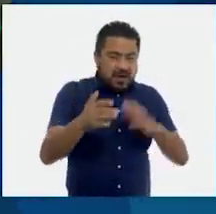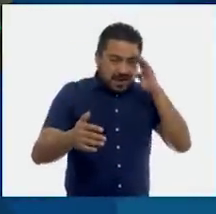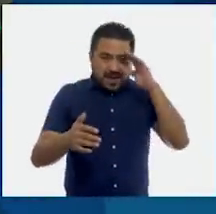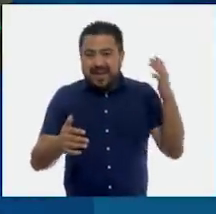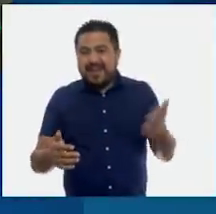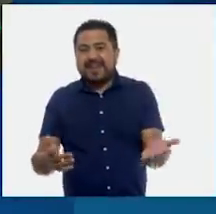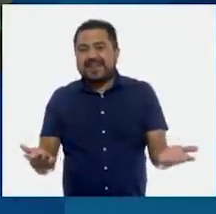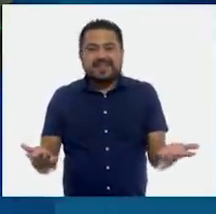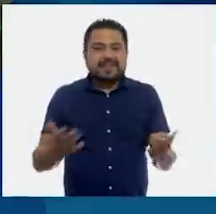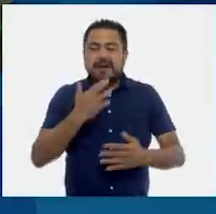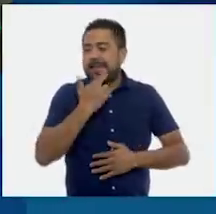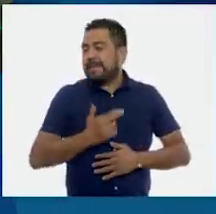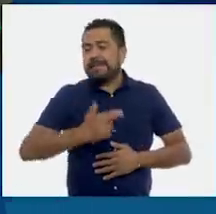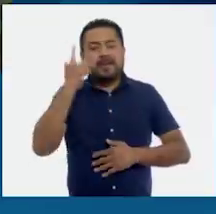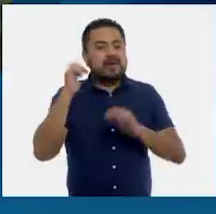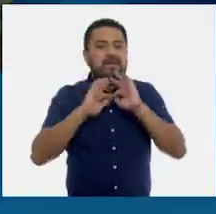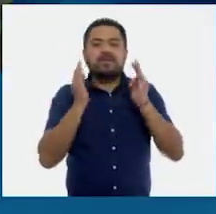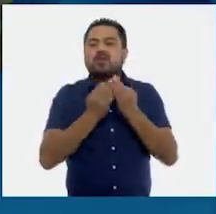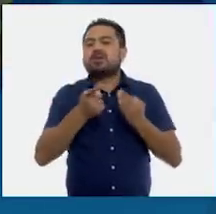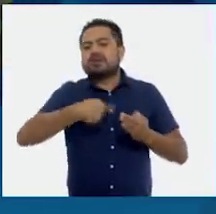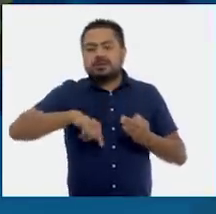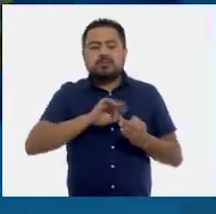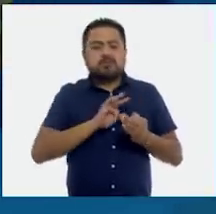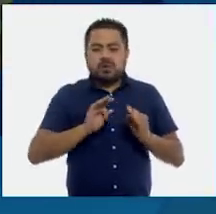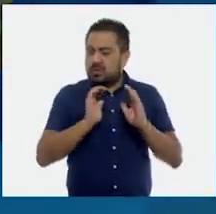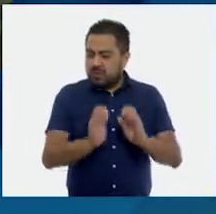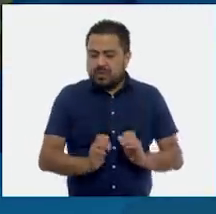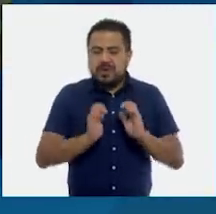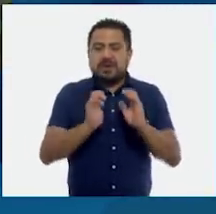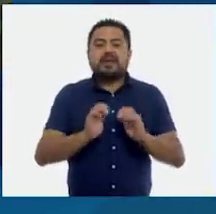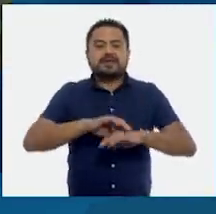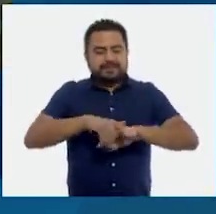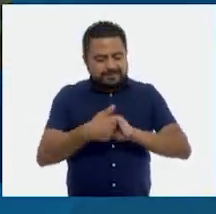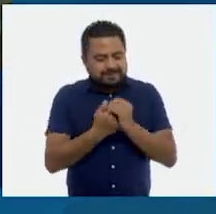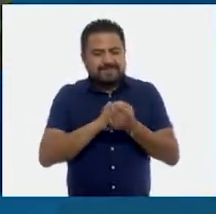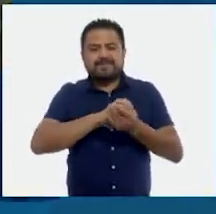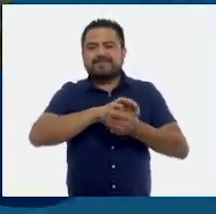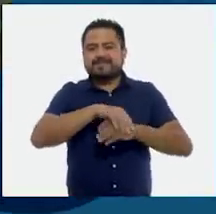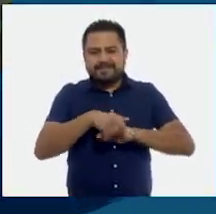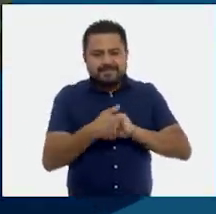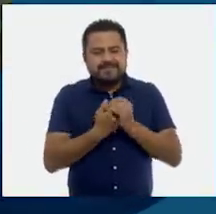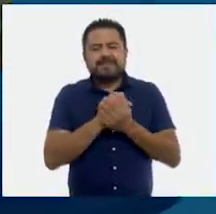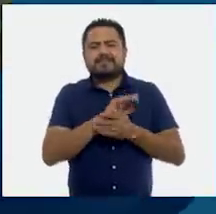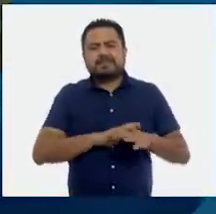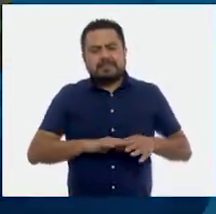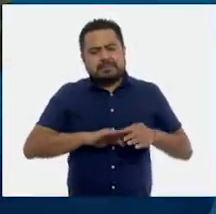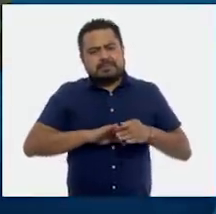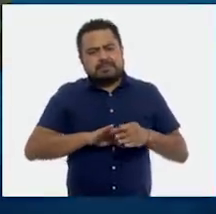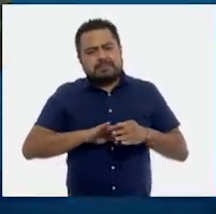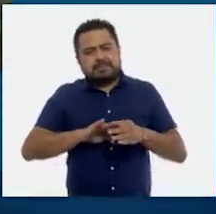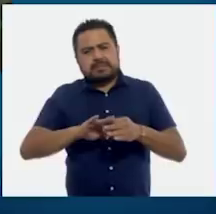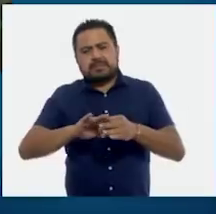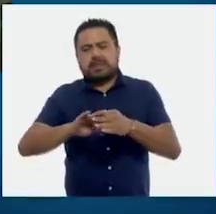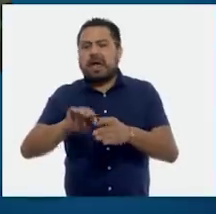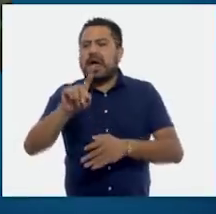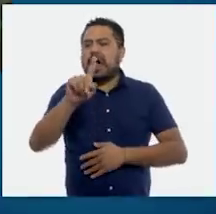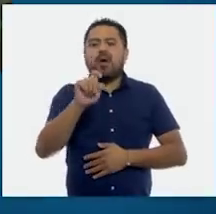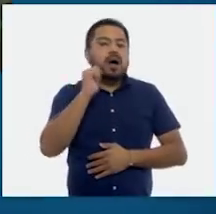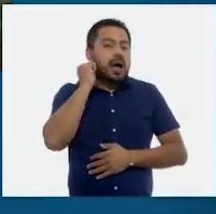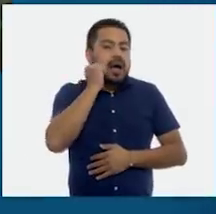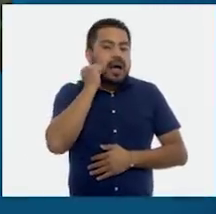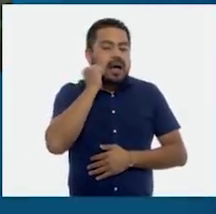¡Hola! La mejor forma de cuidarnos es lavarnos las manos frecuentemente con agua y